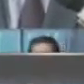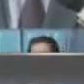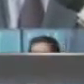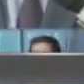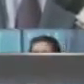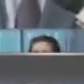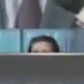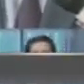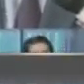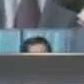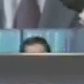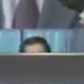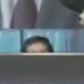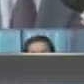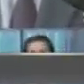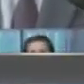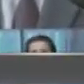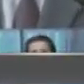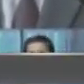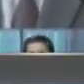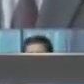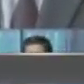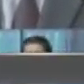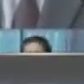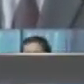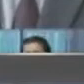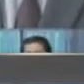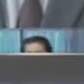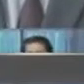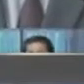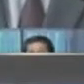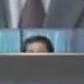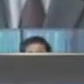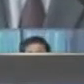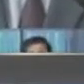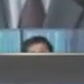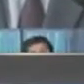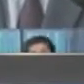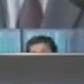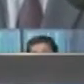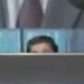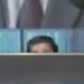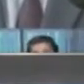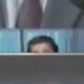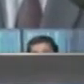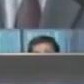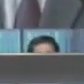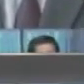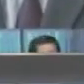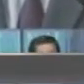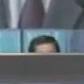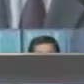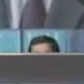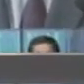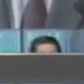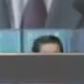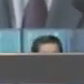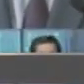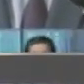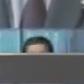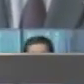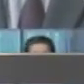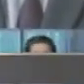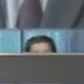solidaridad que recibimos después de este terrible día 16 de abril ustedes fueron los primeros en llegar el mismo